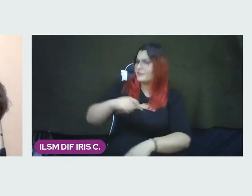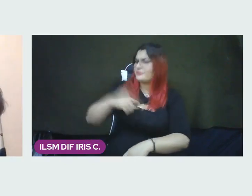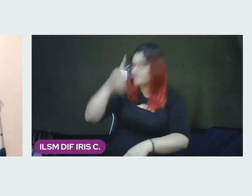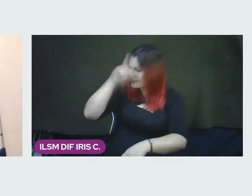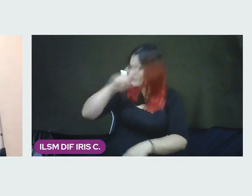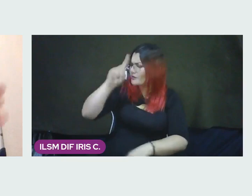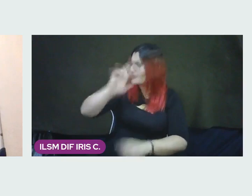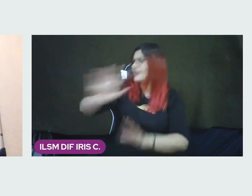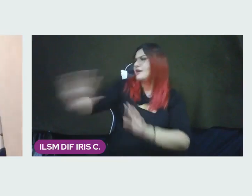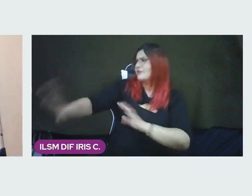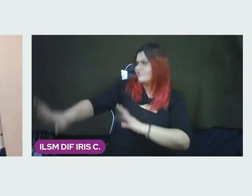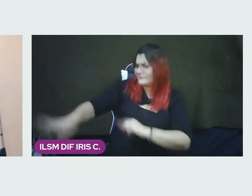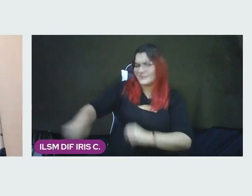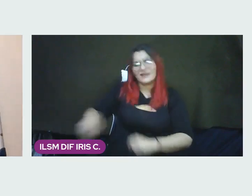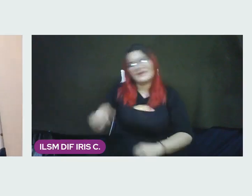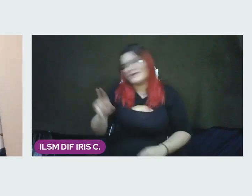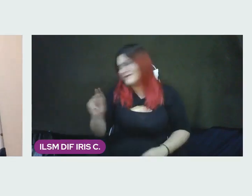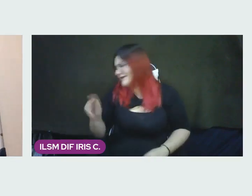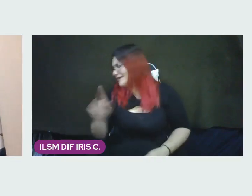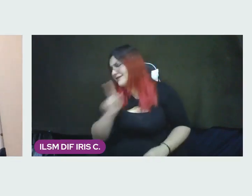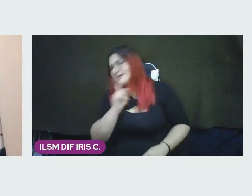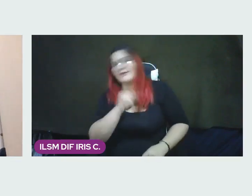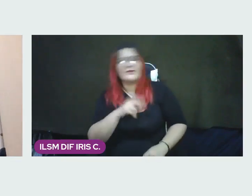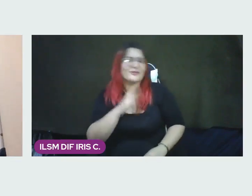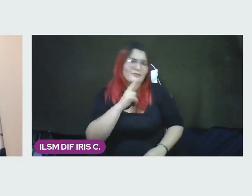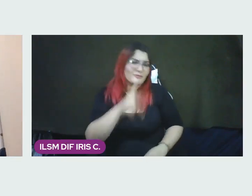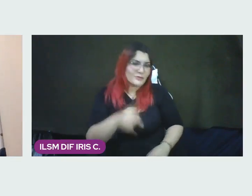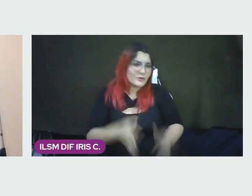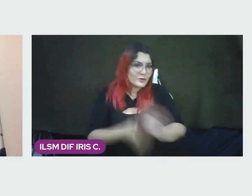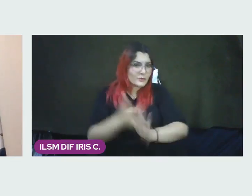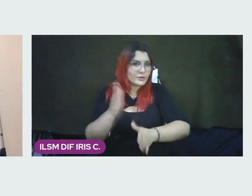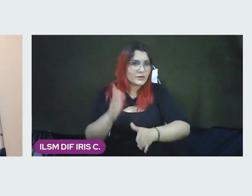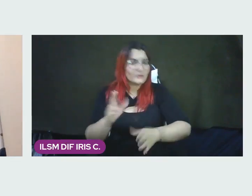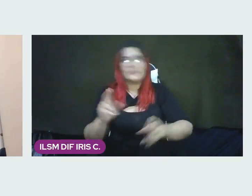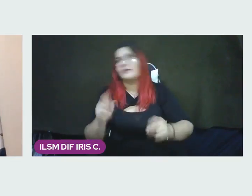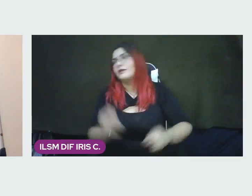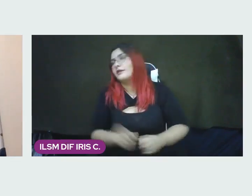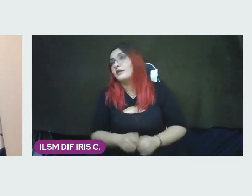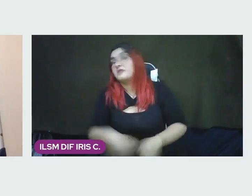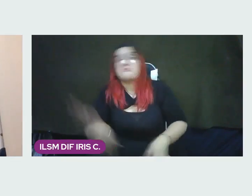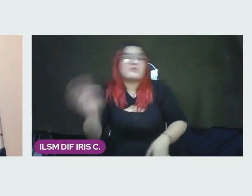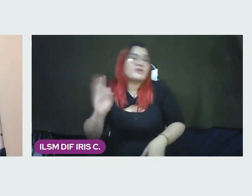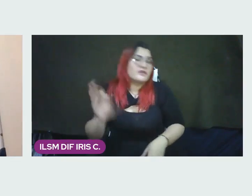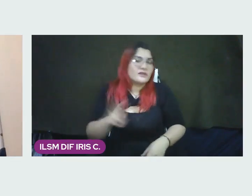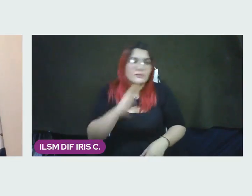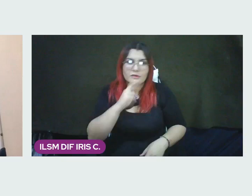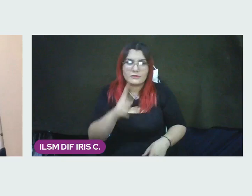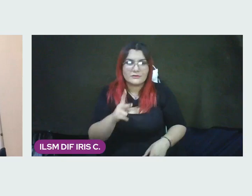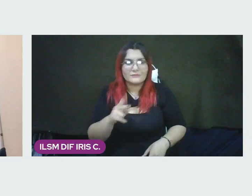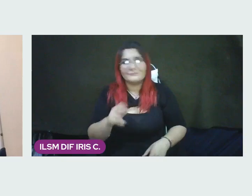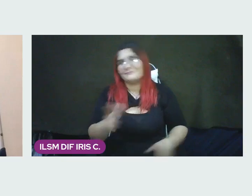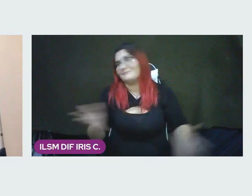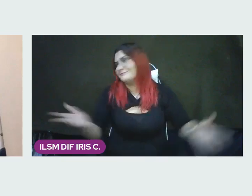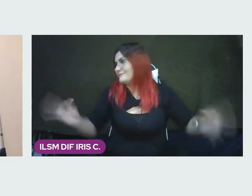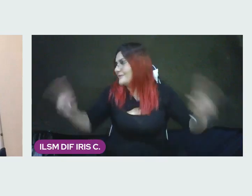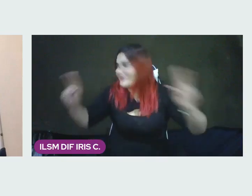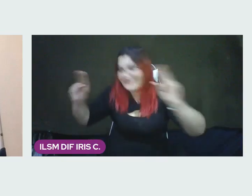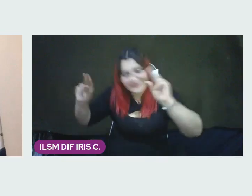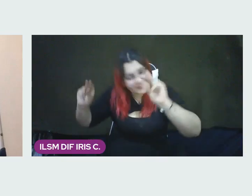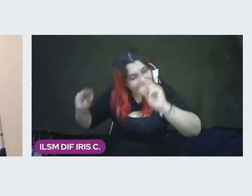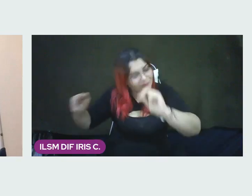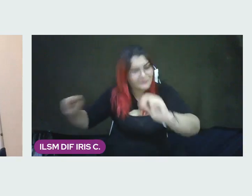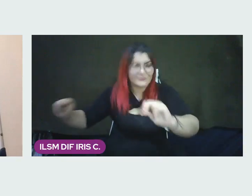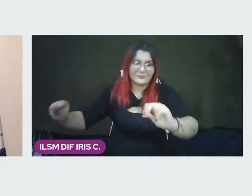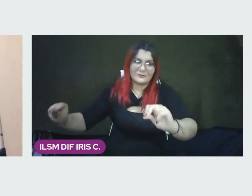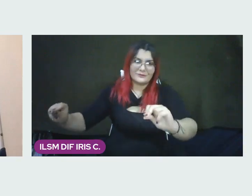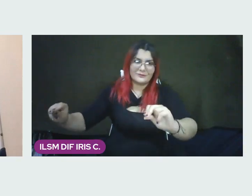no, debieras hecho así, ¿no? Mira, yo pienso que lo mejor, ¿no? Y entonces se convierten en